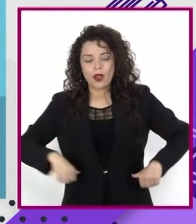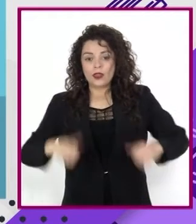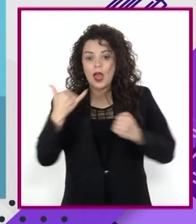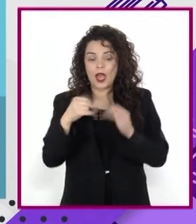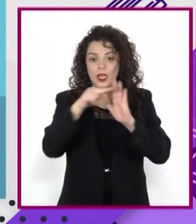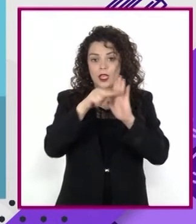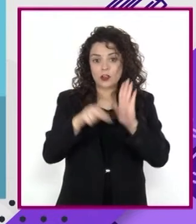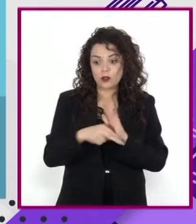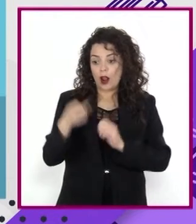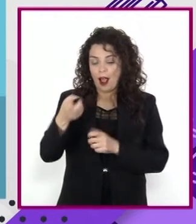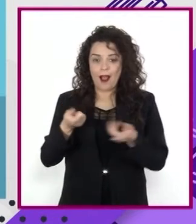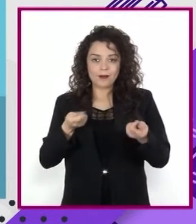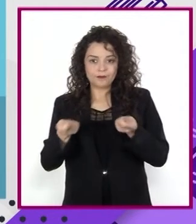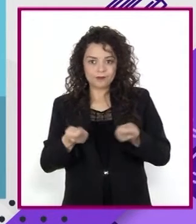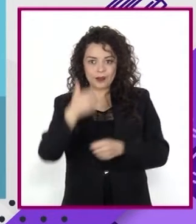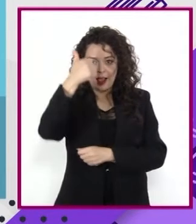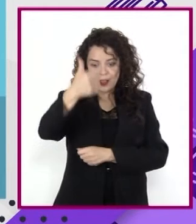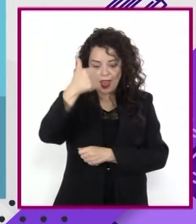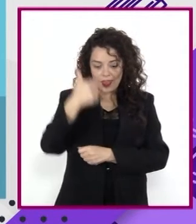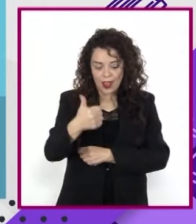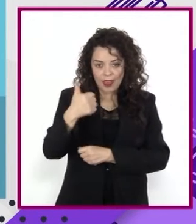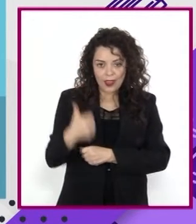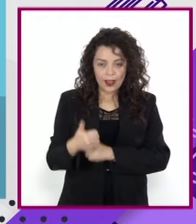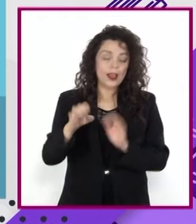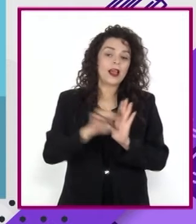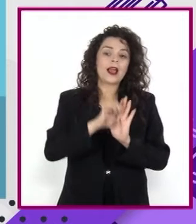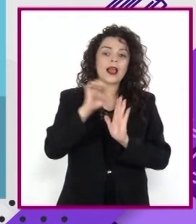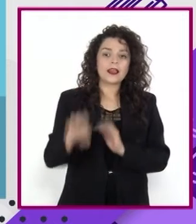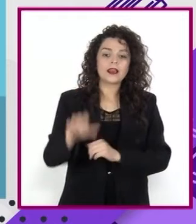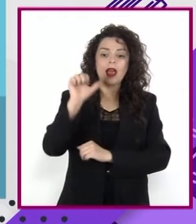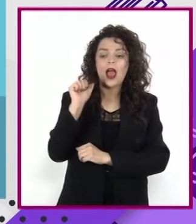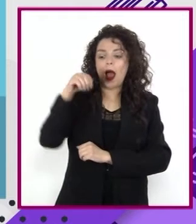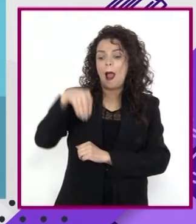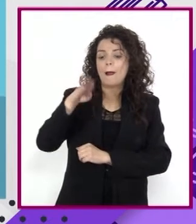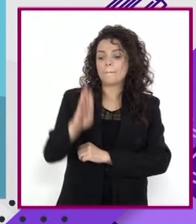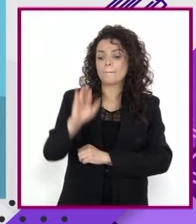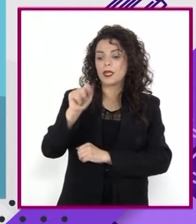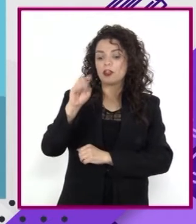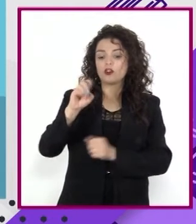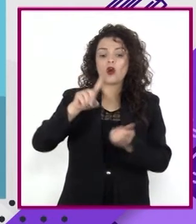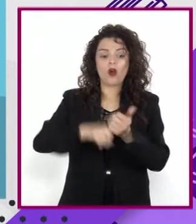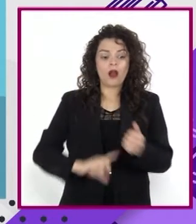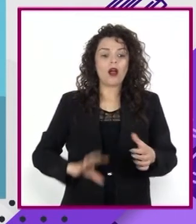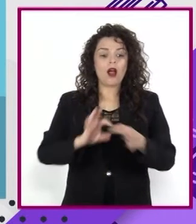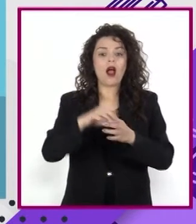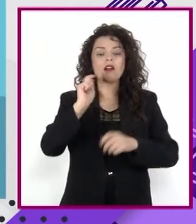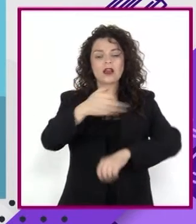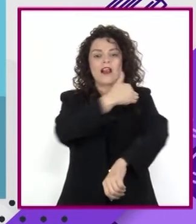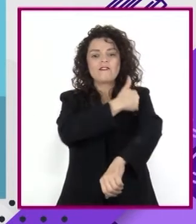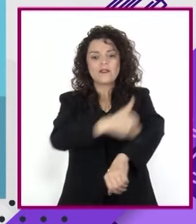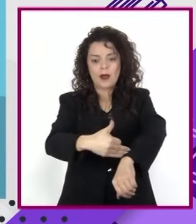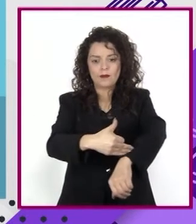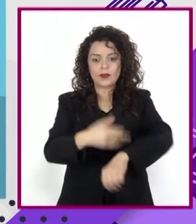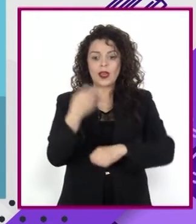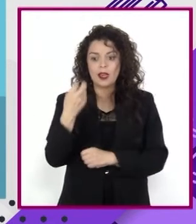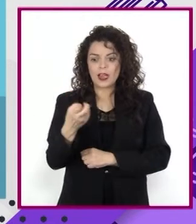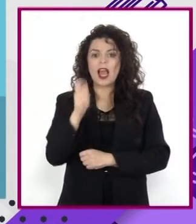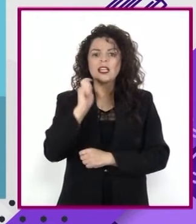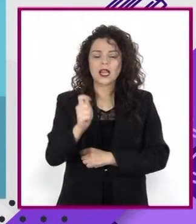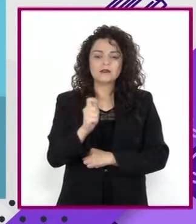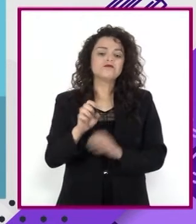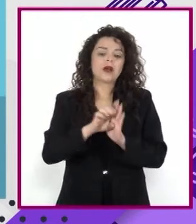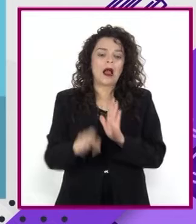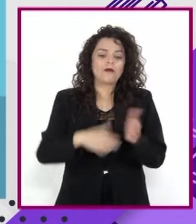cada ámbito. Por ejemplo, en la columna de ámbito tenemos el familiar, un ejemplo de conducta que es lavar